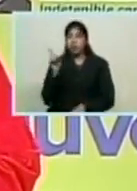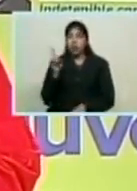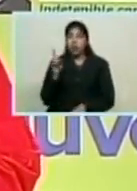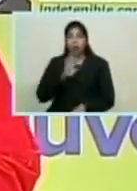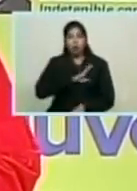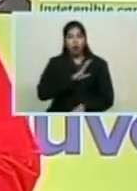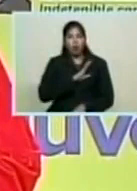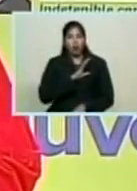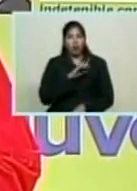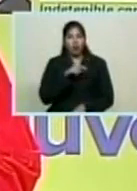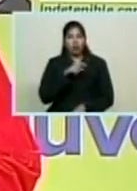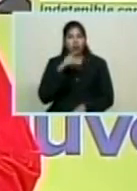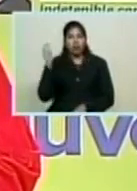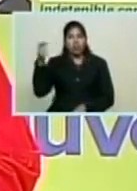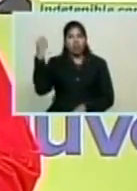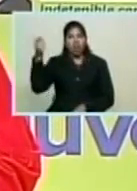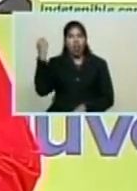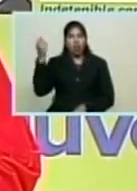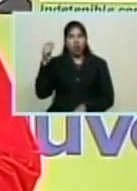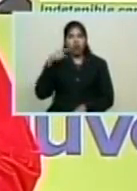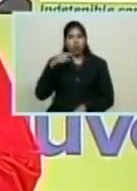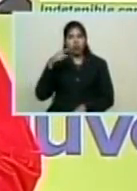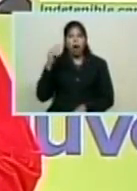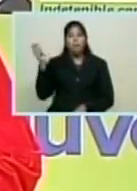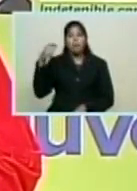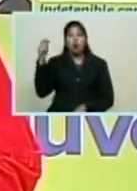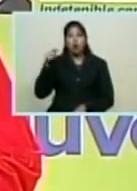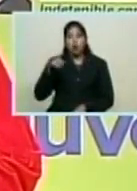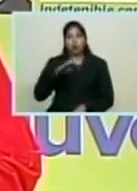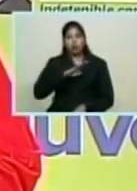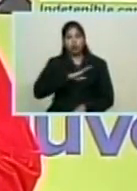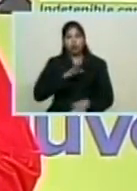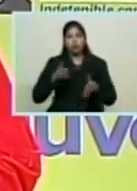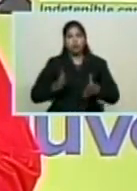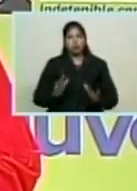ella, de San Fernando de Apure.